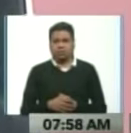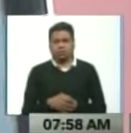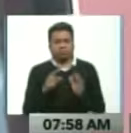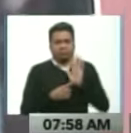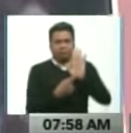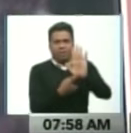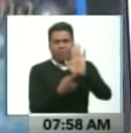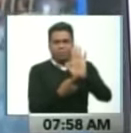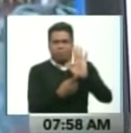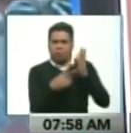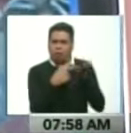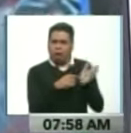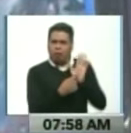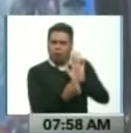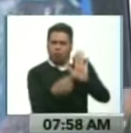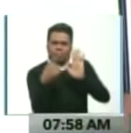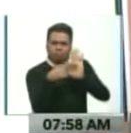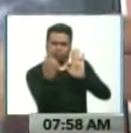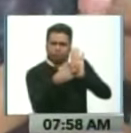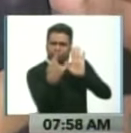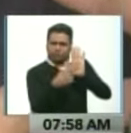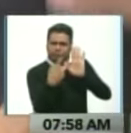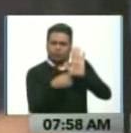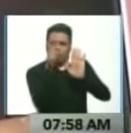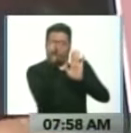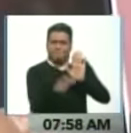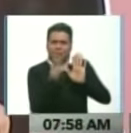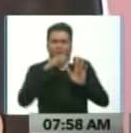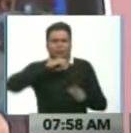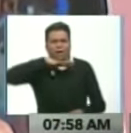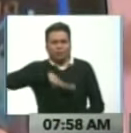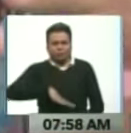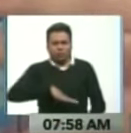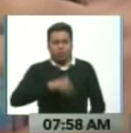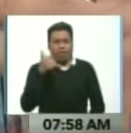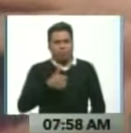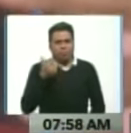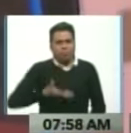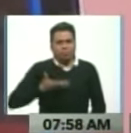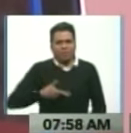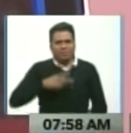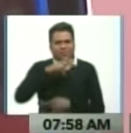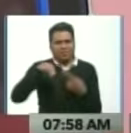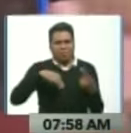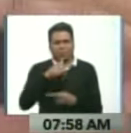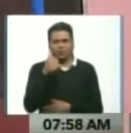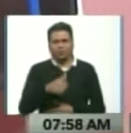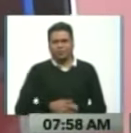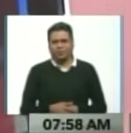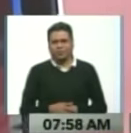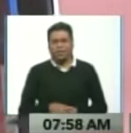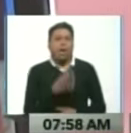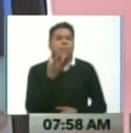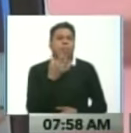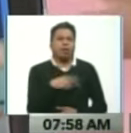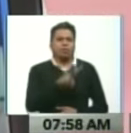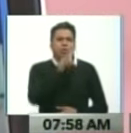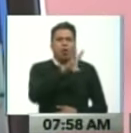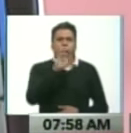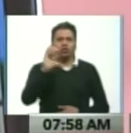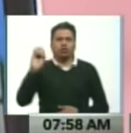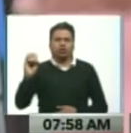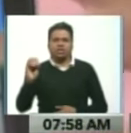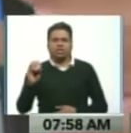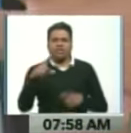son más didácticos, buscando los personajes que... Antonio. Bueno, aquí le damos sorteo. Por ejemplo, si tenemos las 200 monedas, las